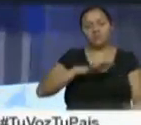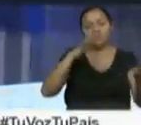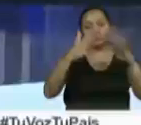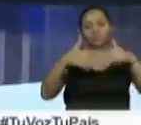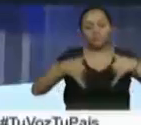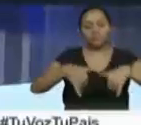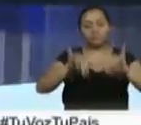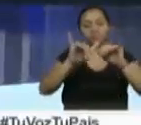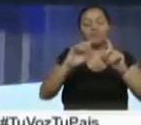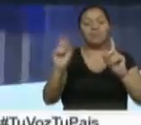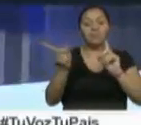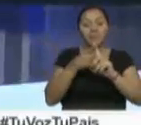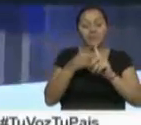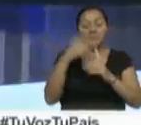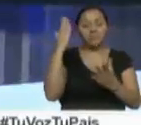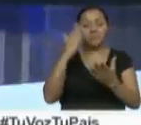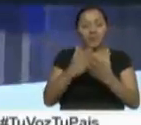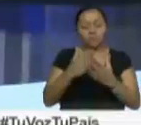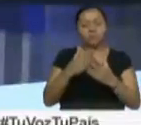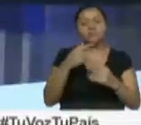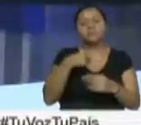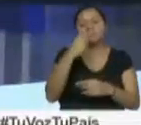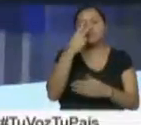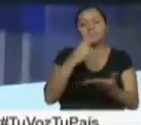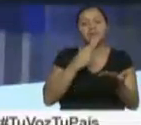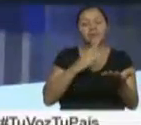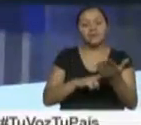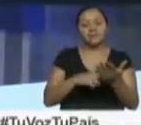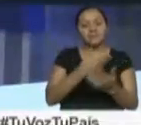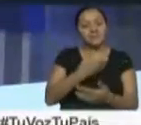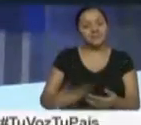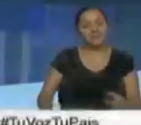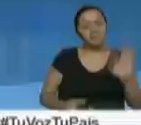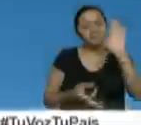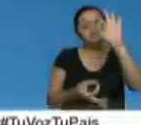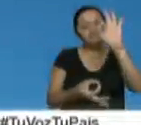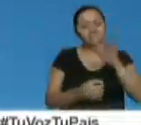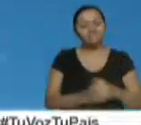adelante. Antes de irnos a una pausa, los dejamos con las cartas al presidente.